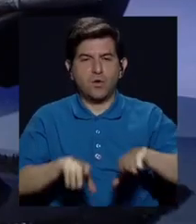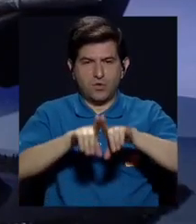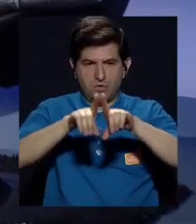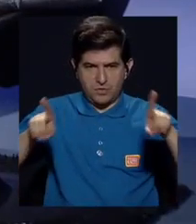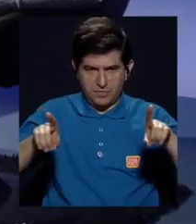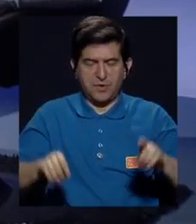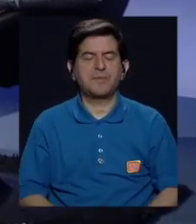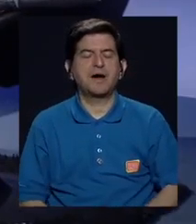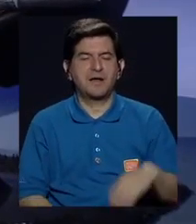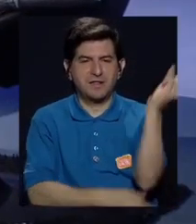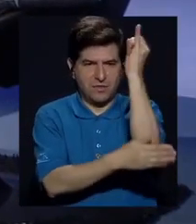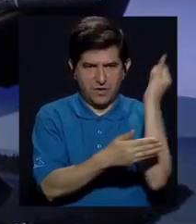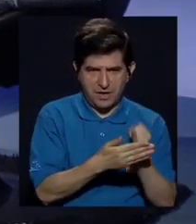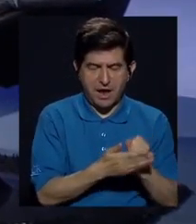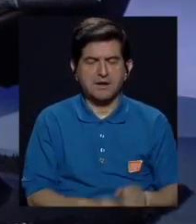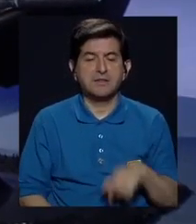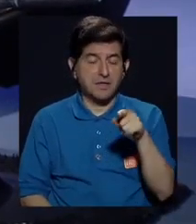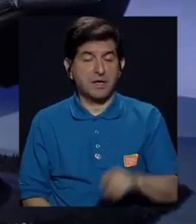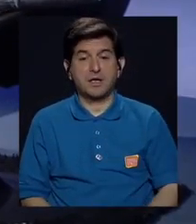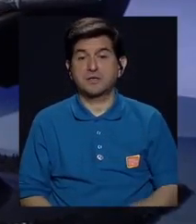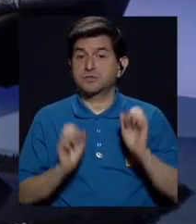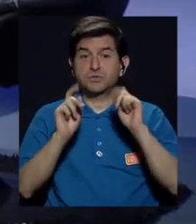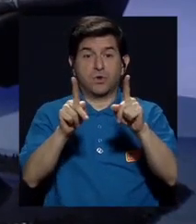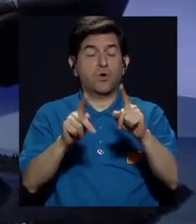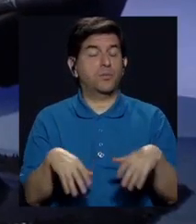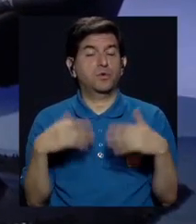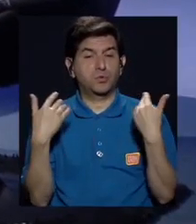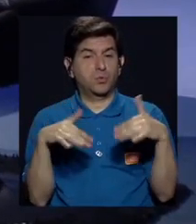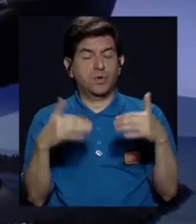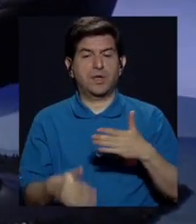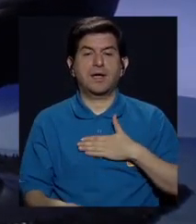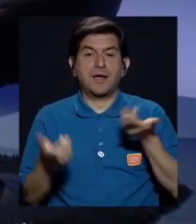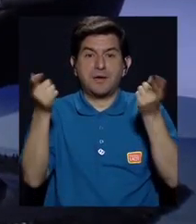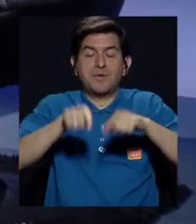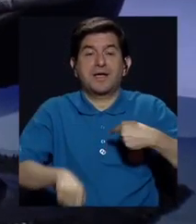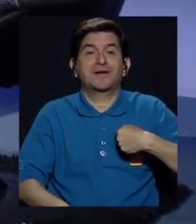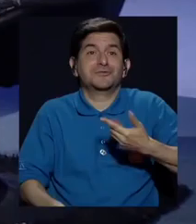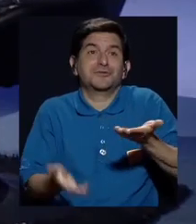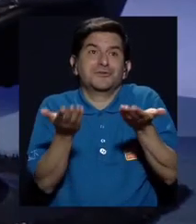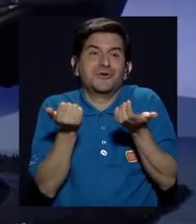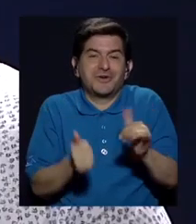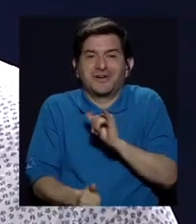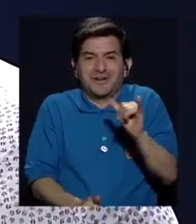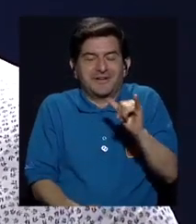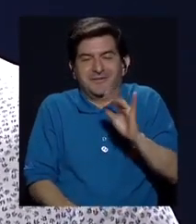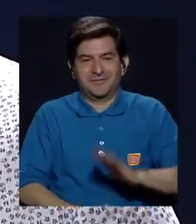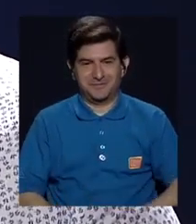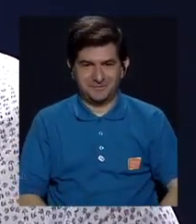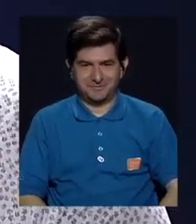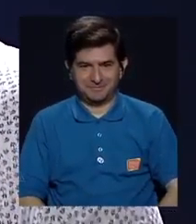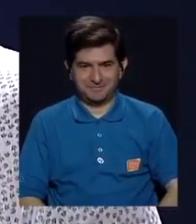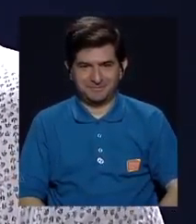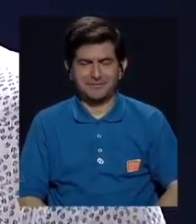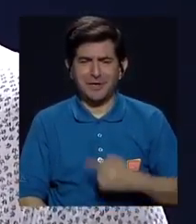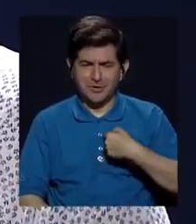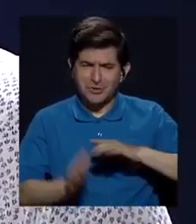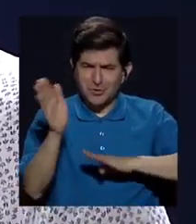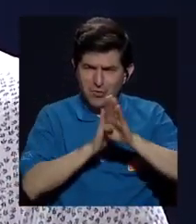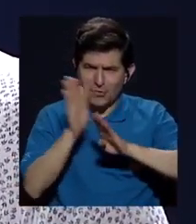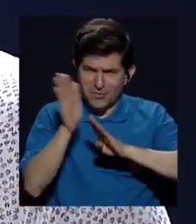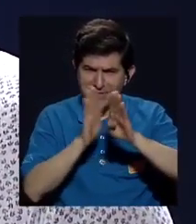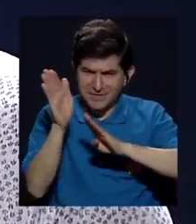una oportunidad envidiable. En mi caso ya lo hubiera deseado yo para mí también. Yo me desarrollé